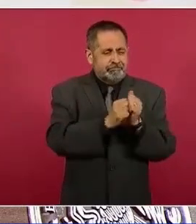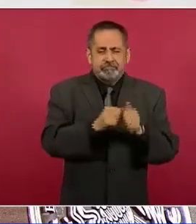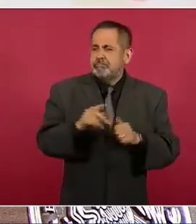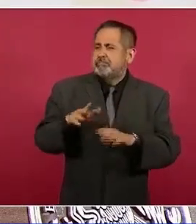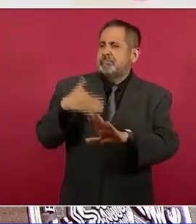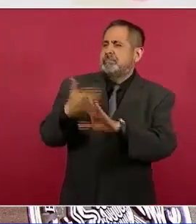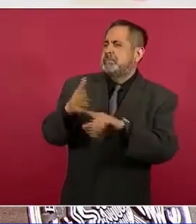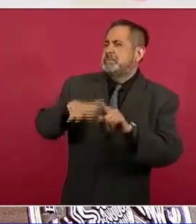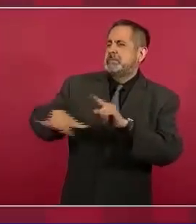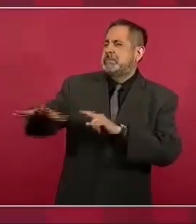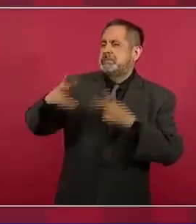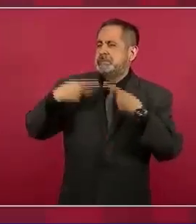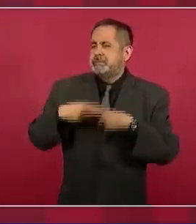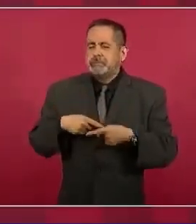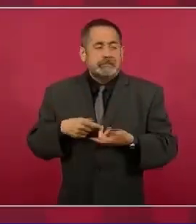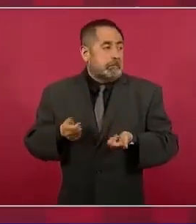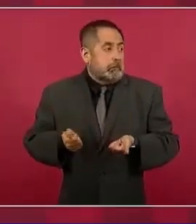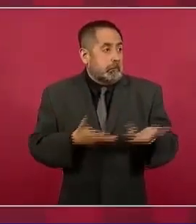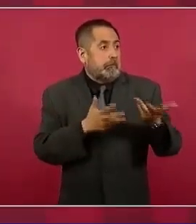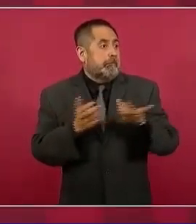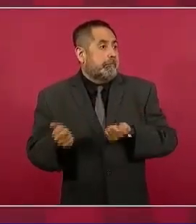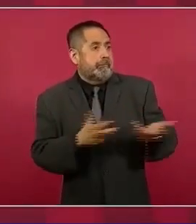antipopular, entreguista,